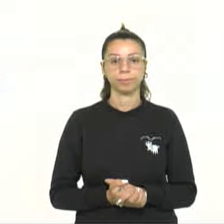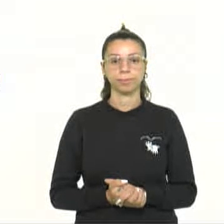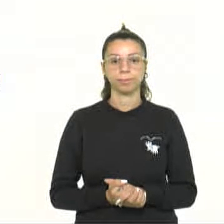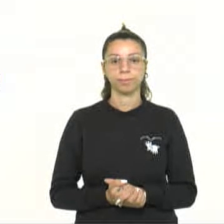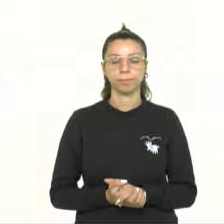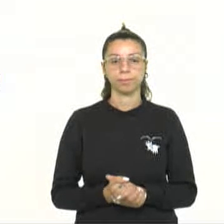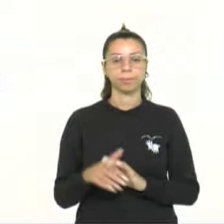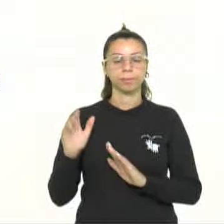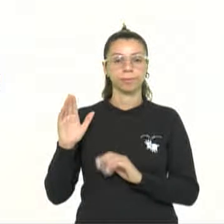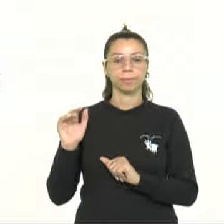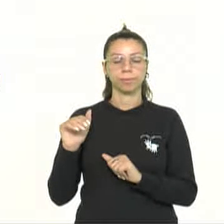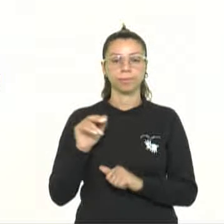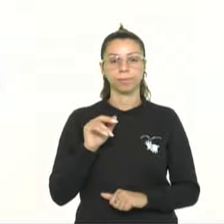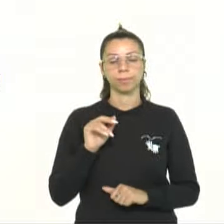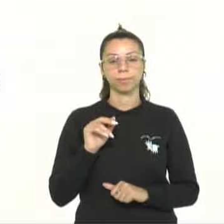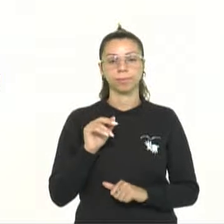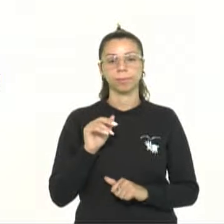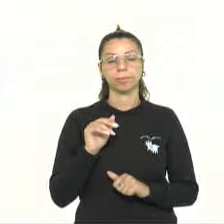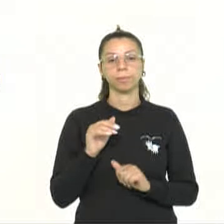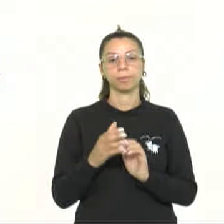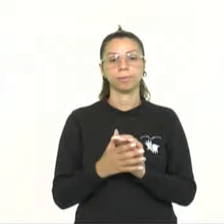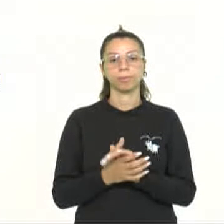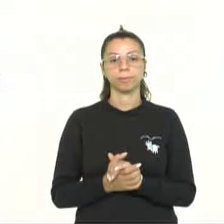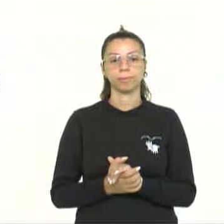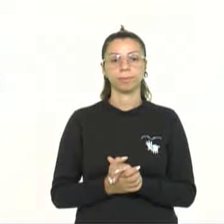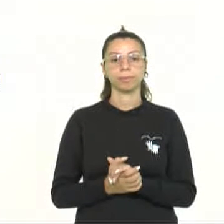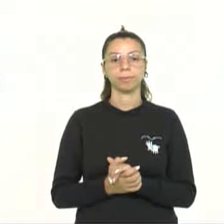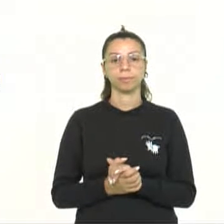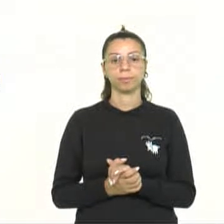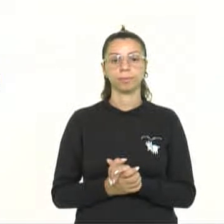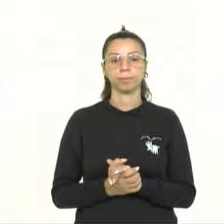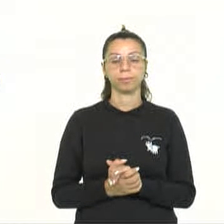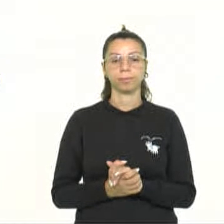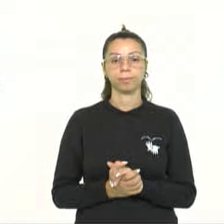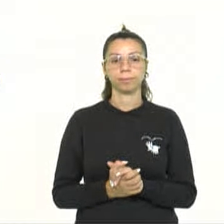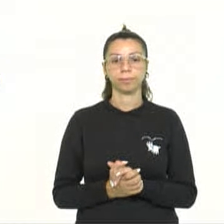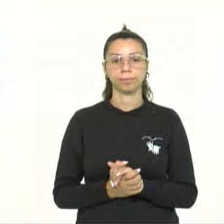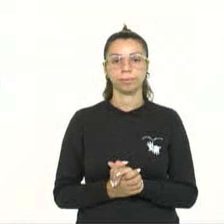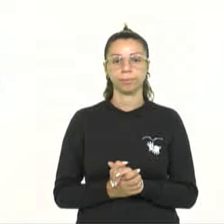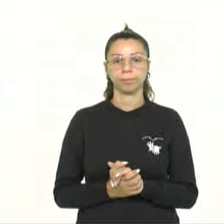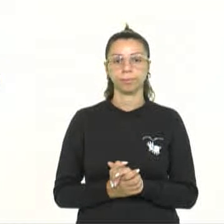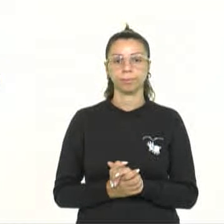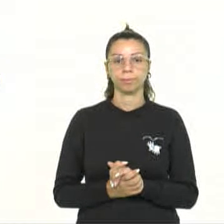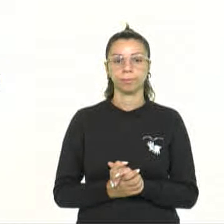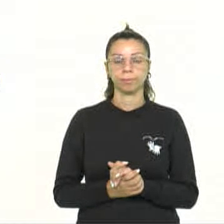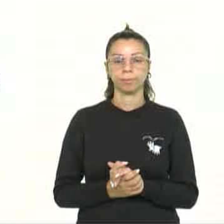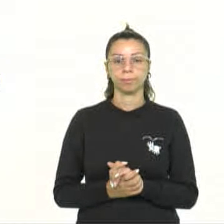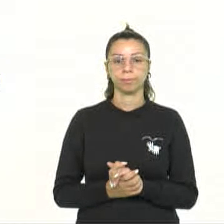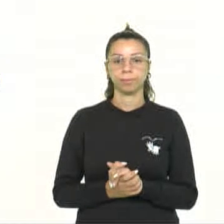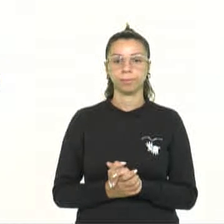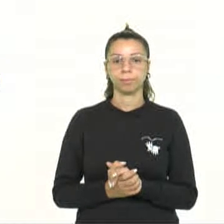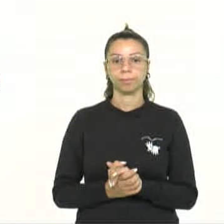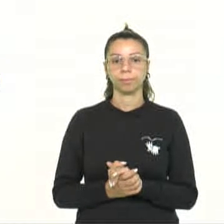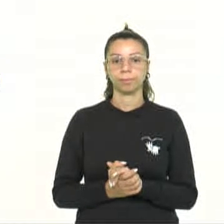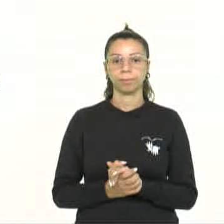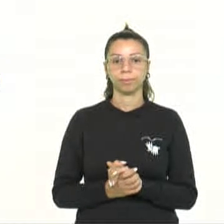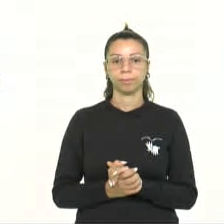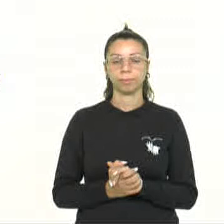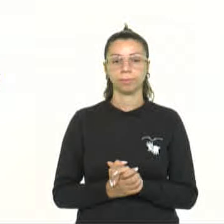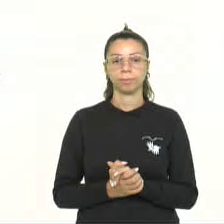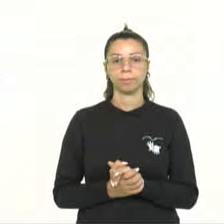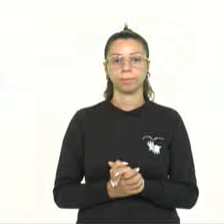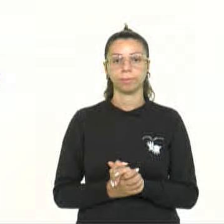por ejemplo, la culinaria, diversidad étnica, la unión de diferentes pueblos en una